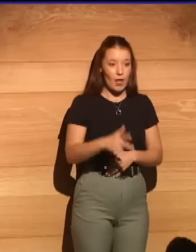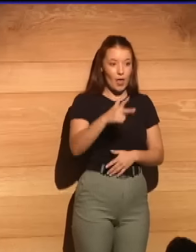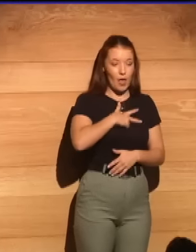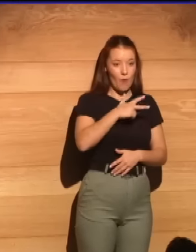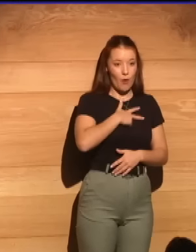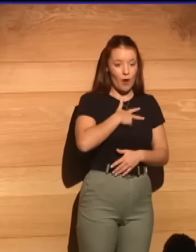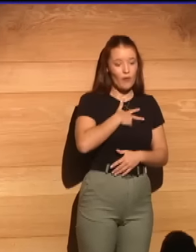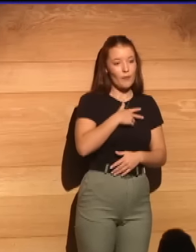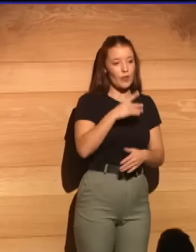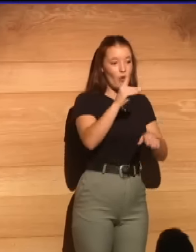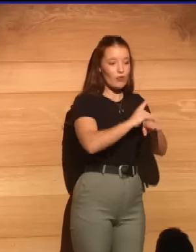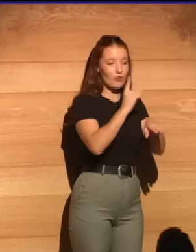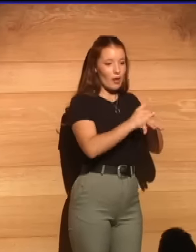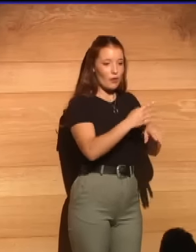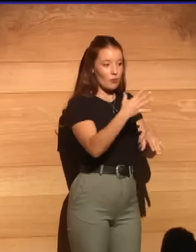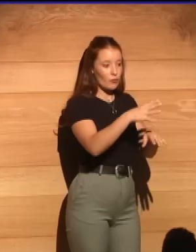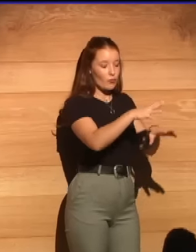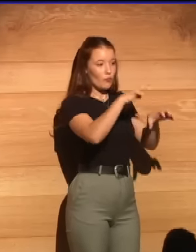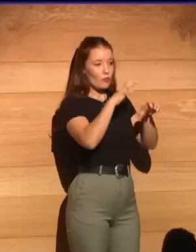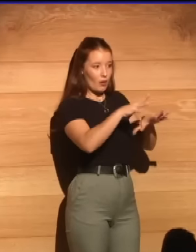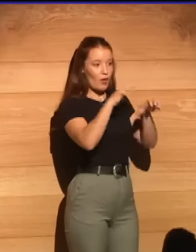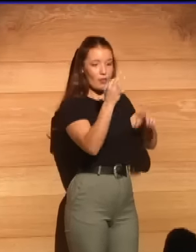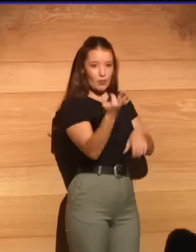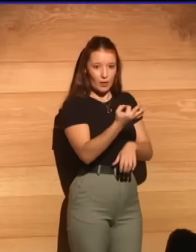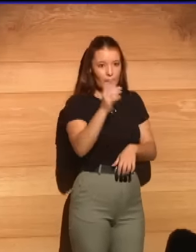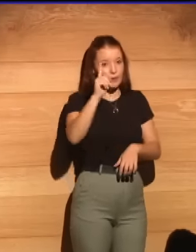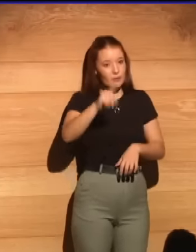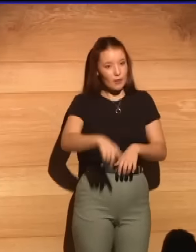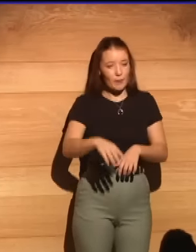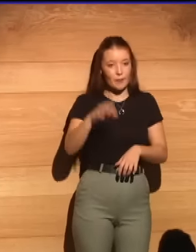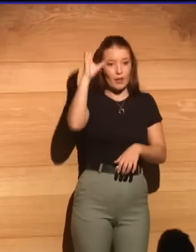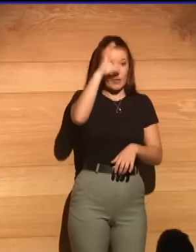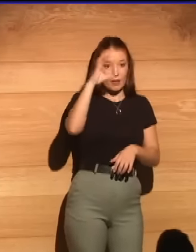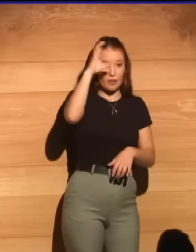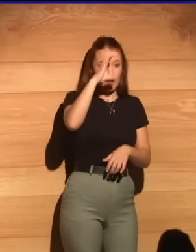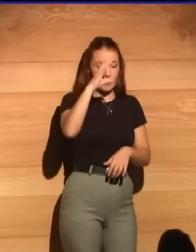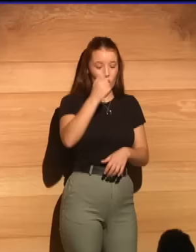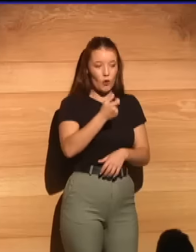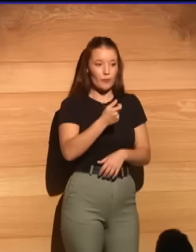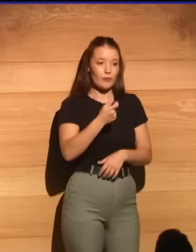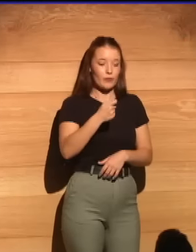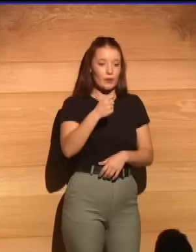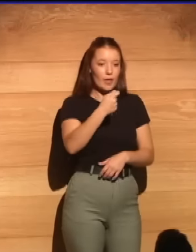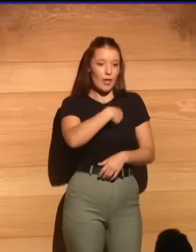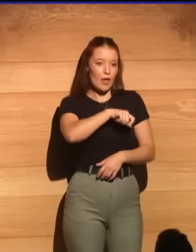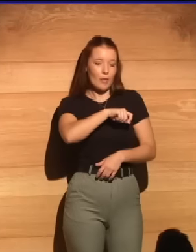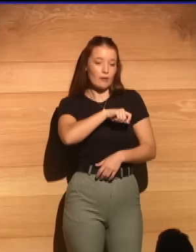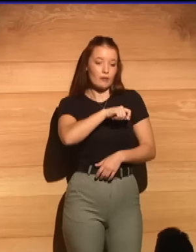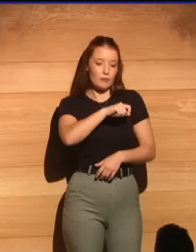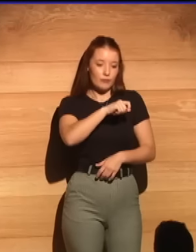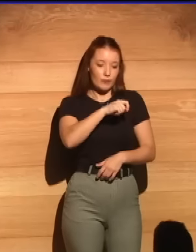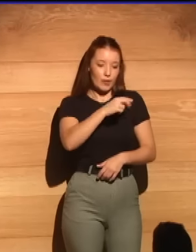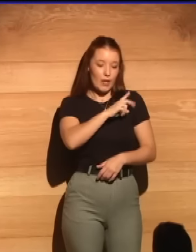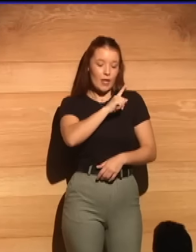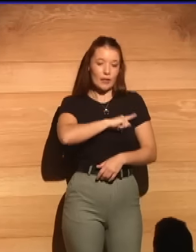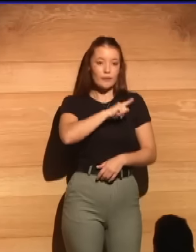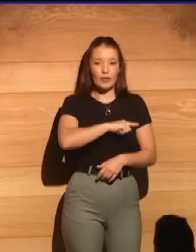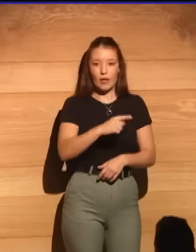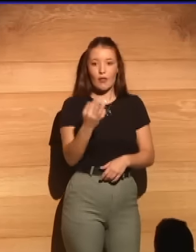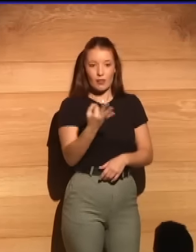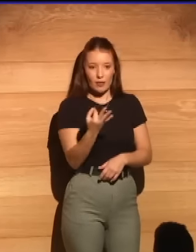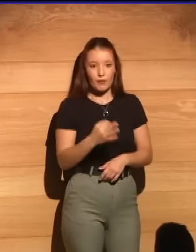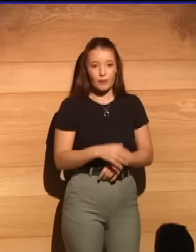software debe saber de ética y de filosofía. Por tanto, lo que estamos viendo a partir de ahora es que cada vez más el humanismo y la ciencia